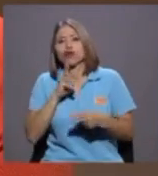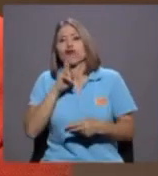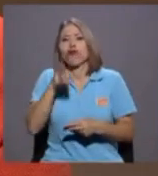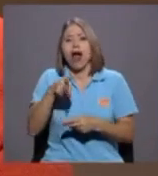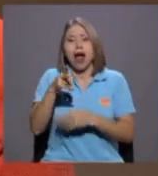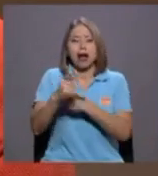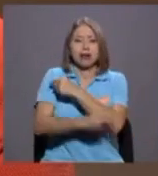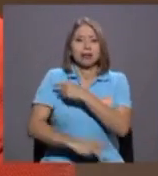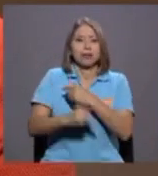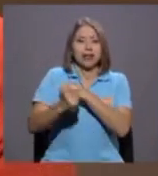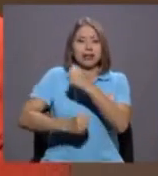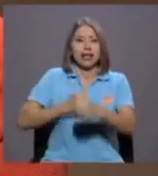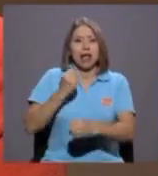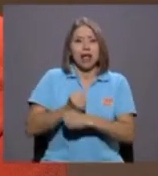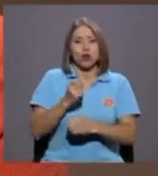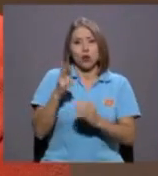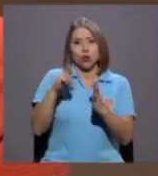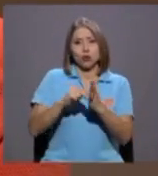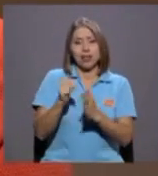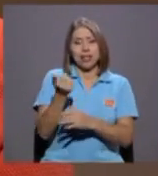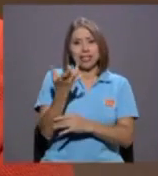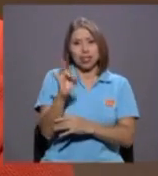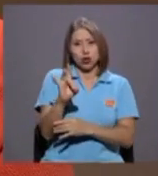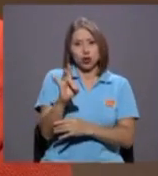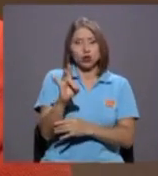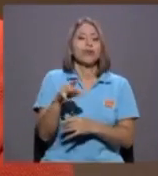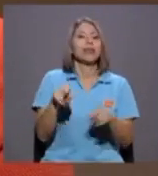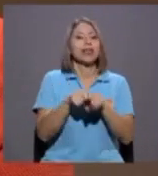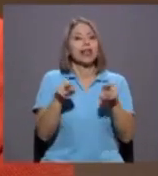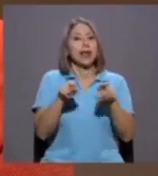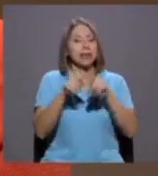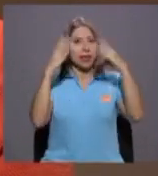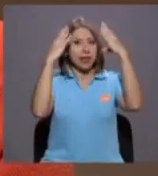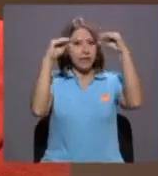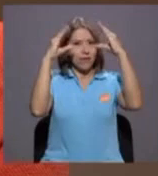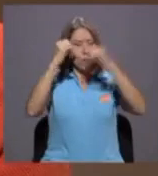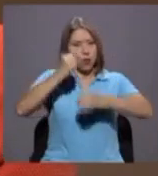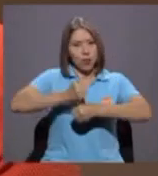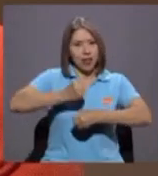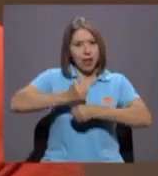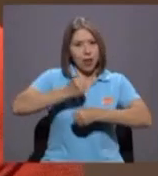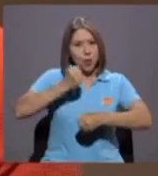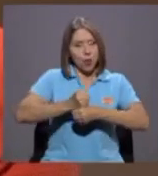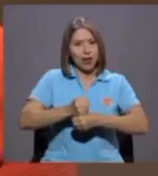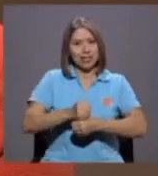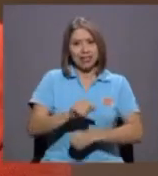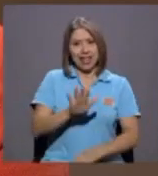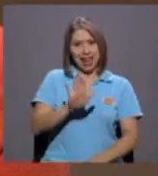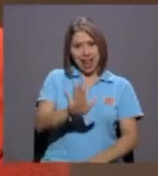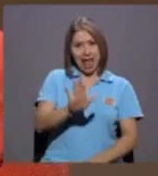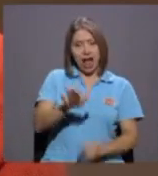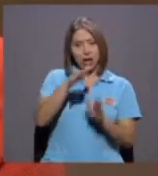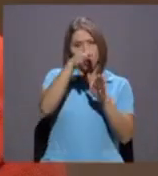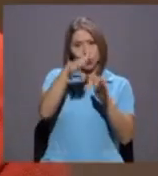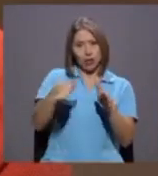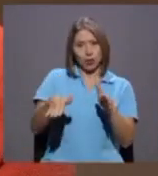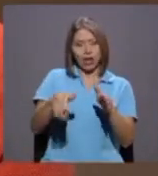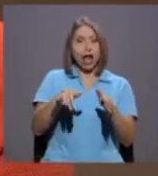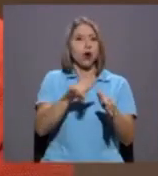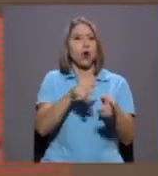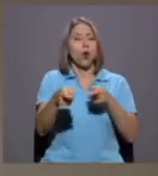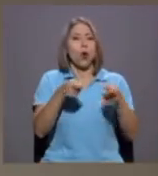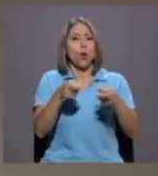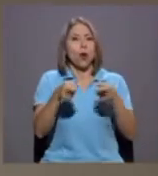2018. Es un recuento y también el informe de labores propiamente de la Contraloría como administración